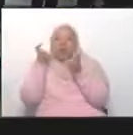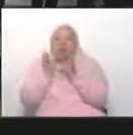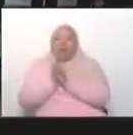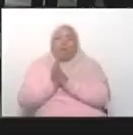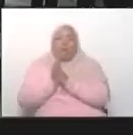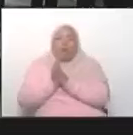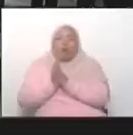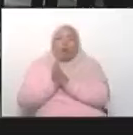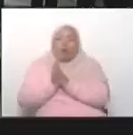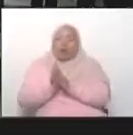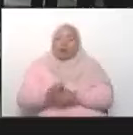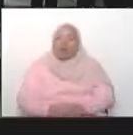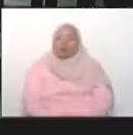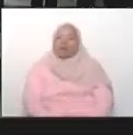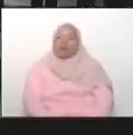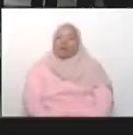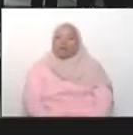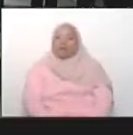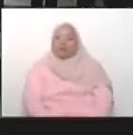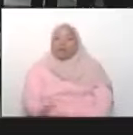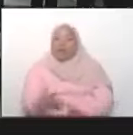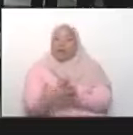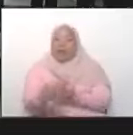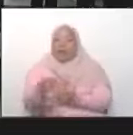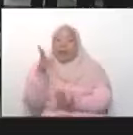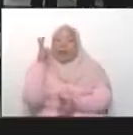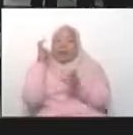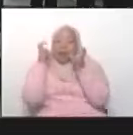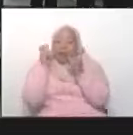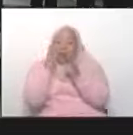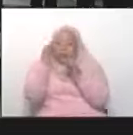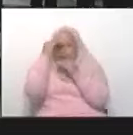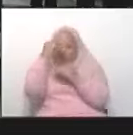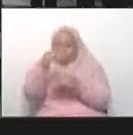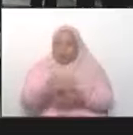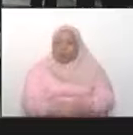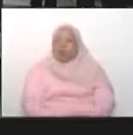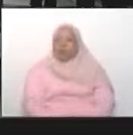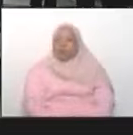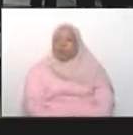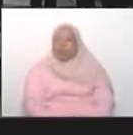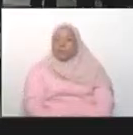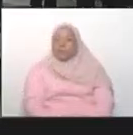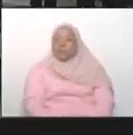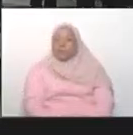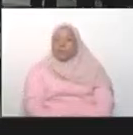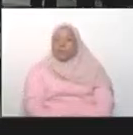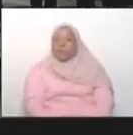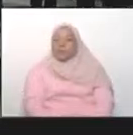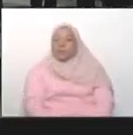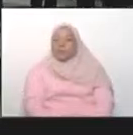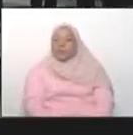ahí, fiesta decembrina. A A capela. capela para ver. Para ver, dale, dale.